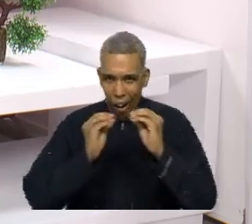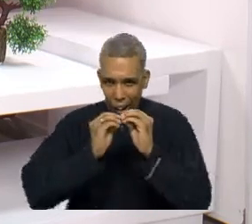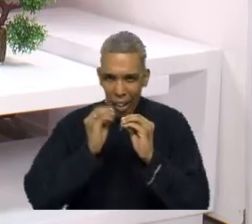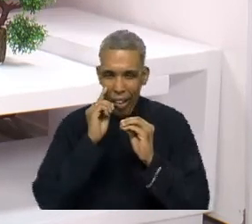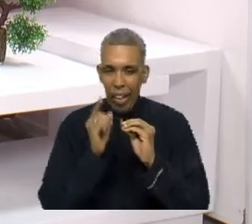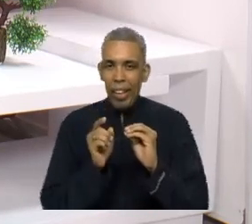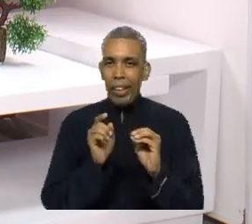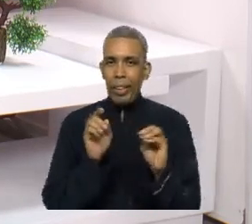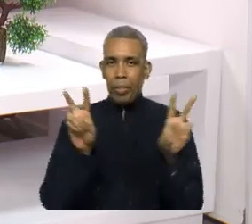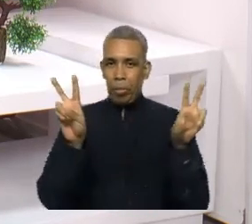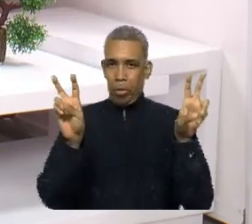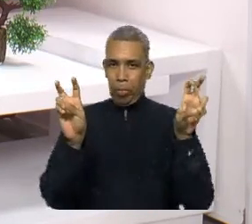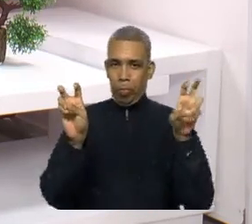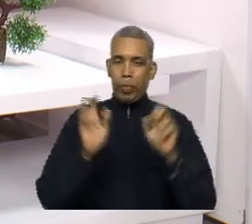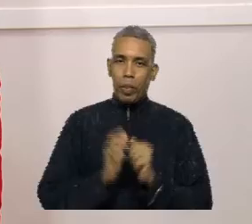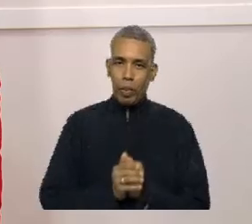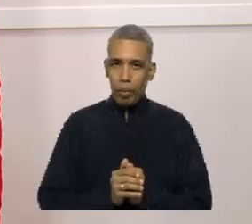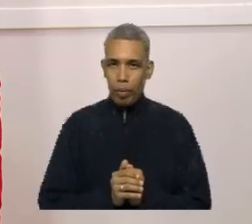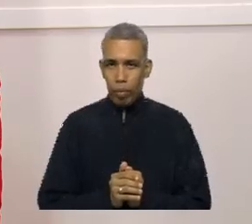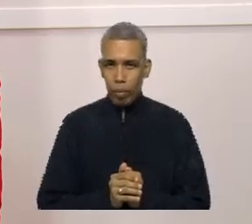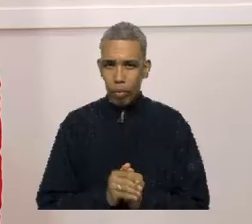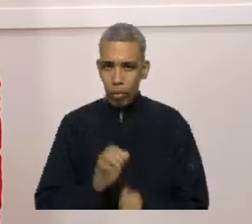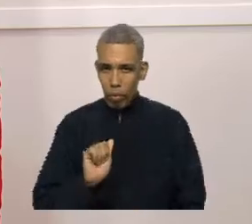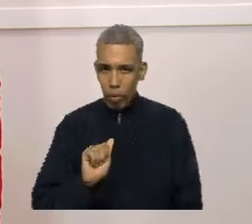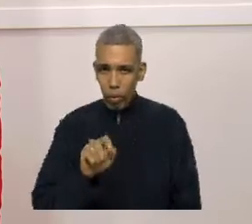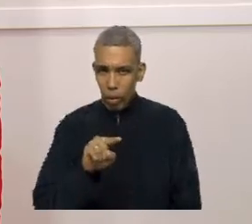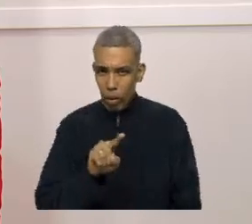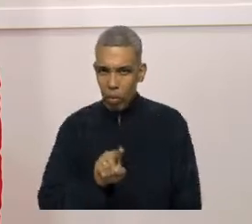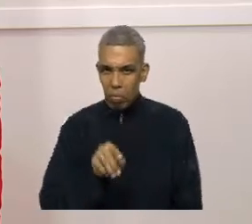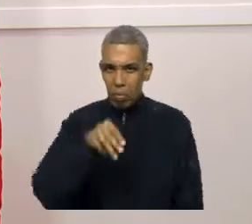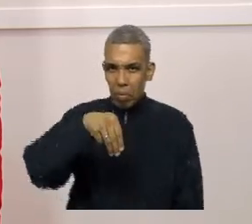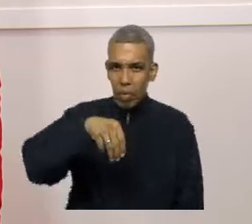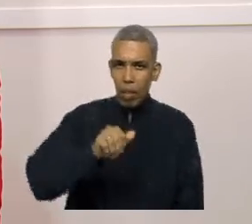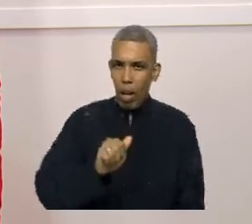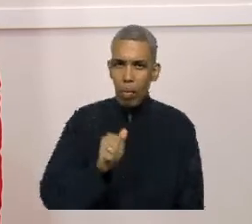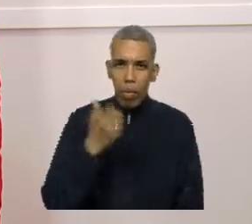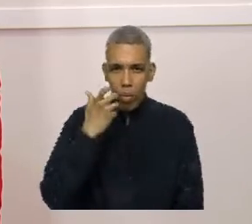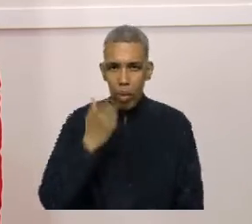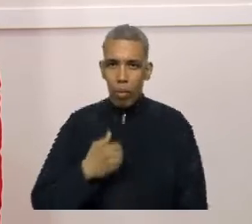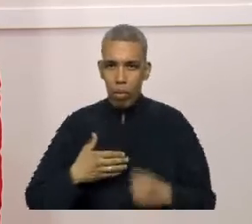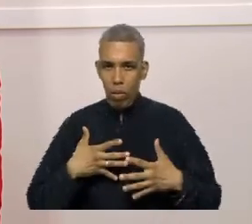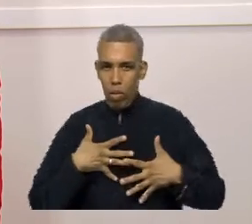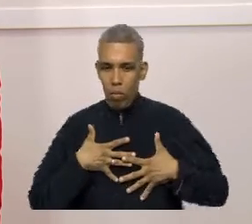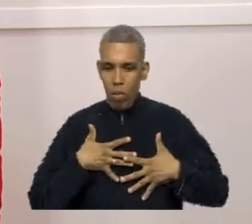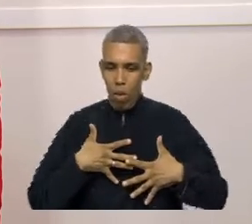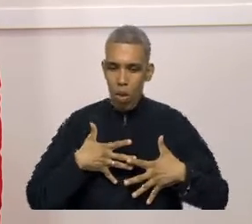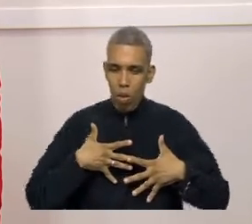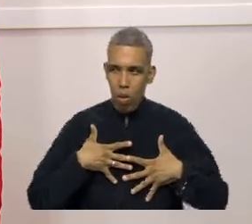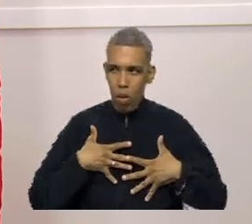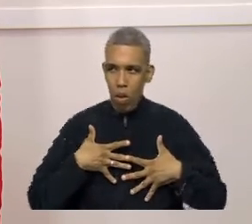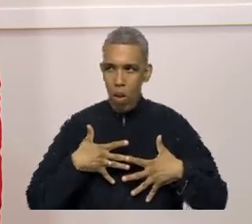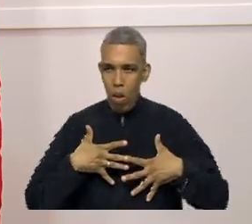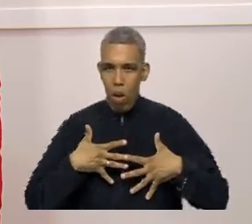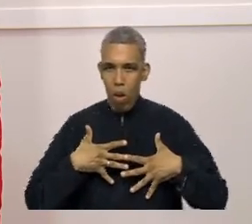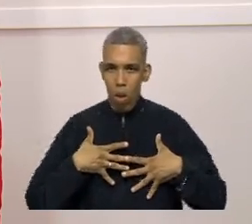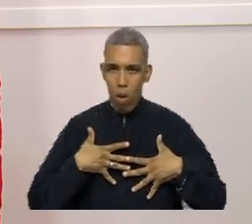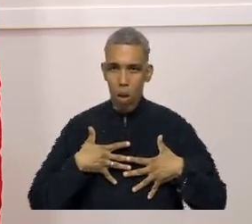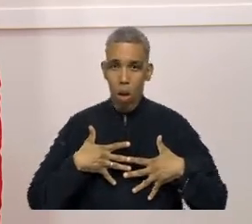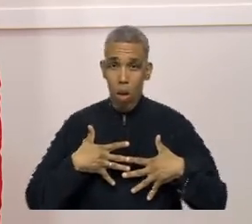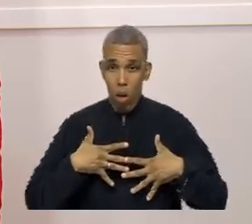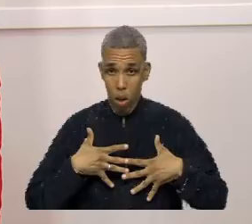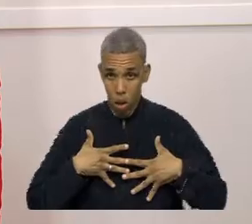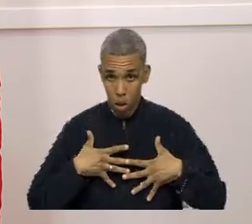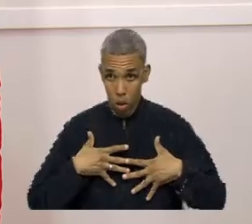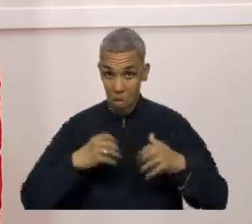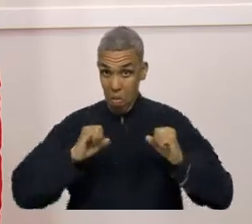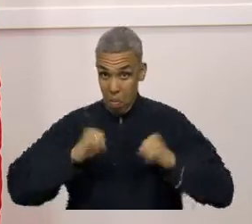asma. ¿Hay posibilidades de prevenir el asma? Es decir, desde el adecuado tratamiento de la bronquiolitis en nuestros niños, ¿se puede hacer